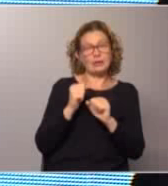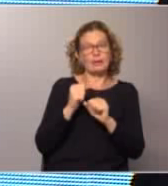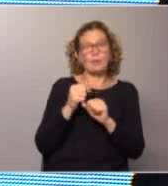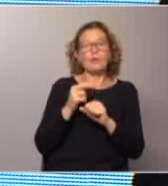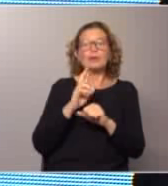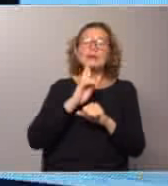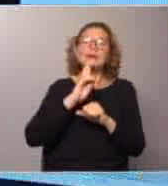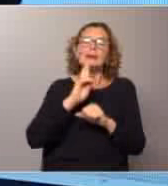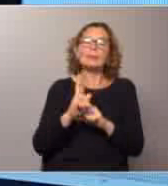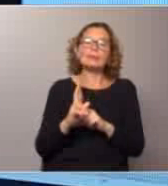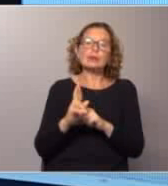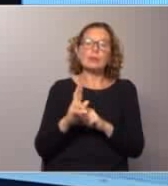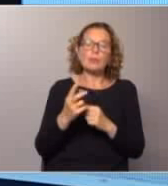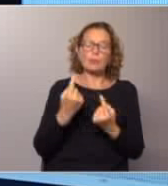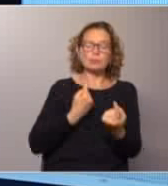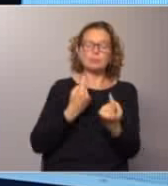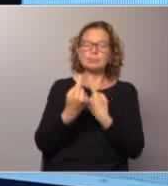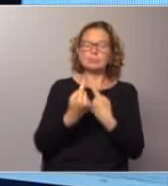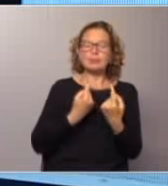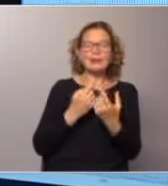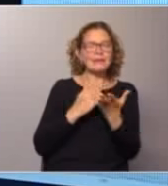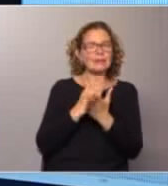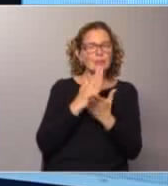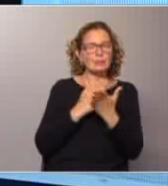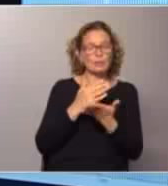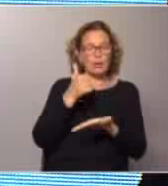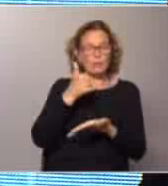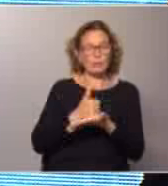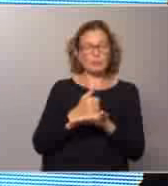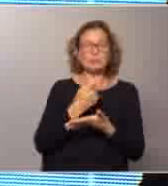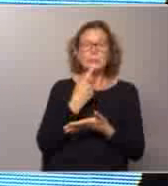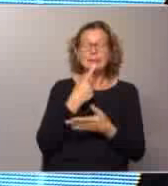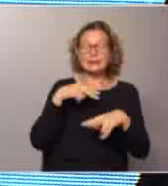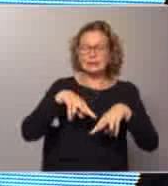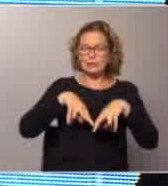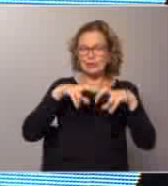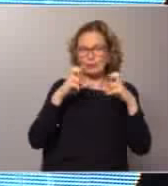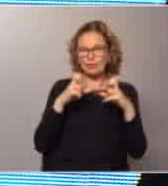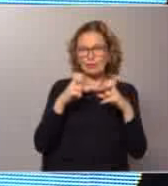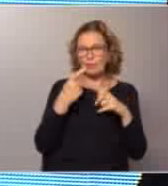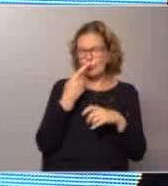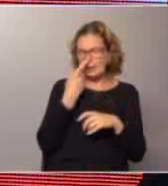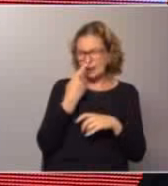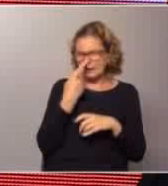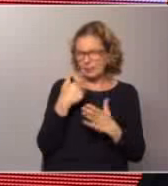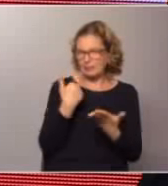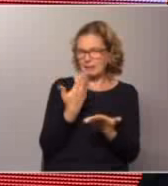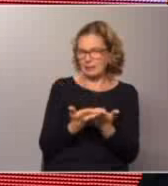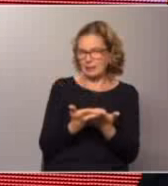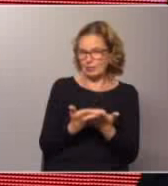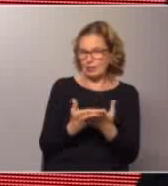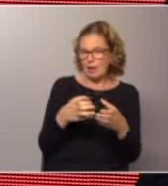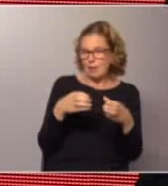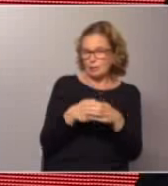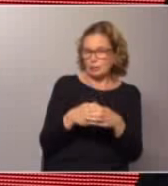cómo respondemos a esa realidad es un ida y vuelta constante entonces las posturas políticas lo que hicieron estos investigadores es súper interesante plantearse si las posturas